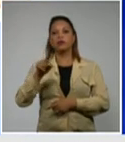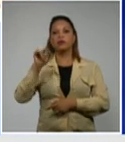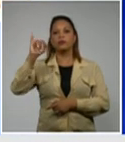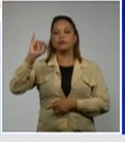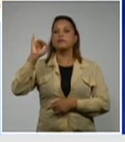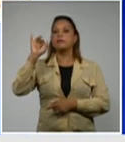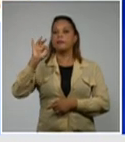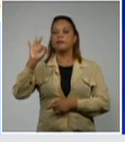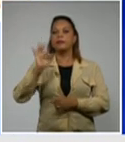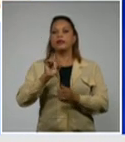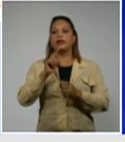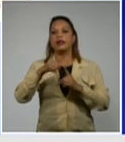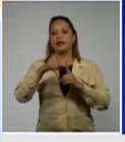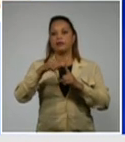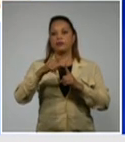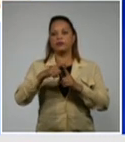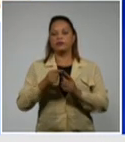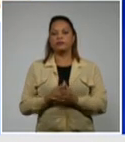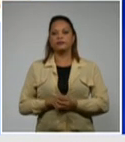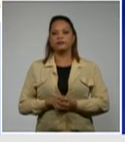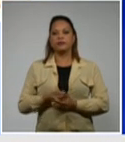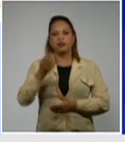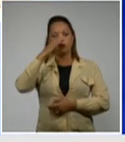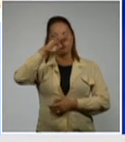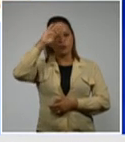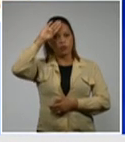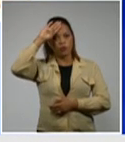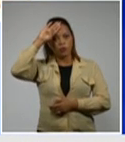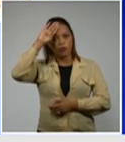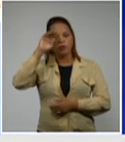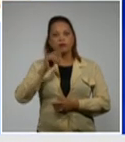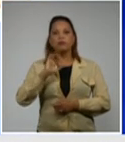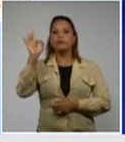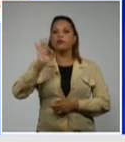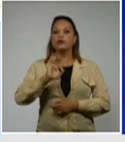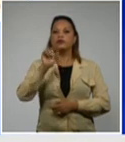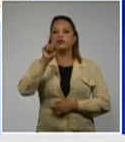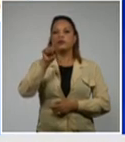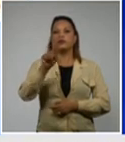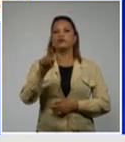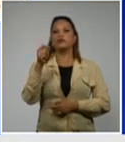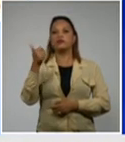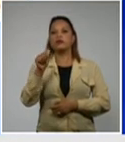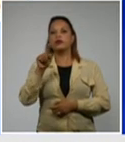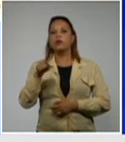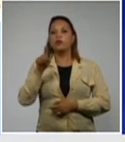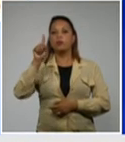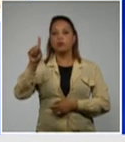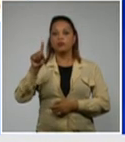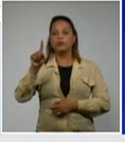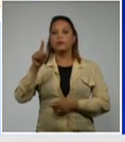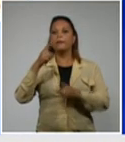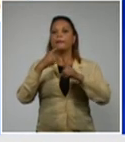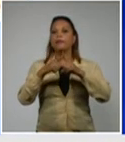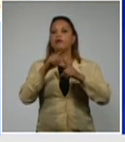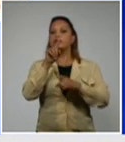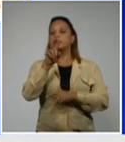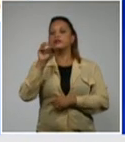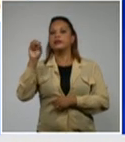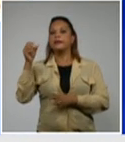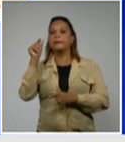Tunas. Cuba, con una tasa de 110,1 por 100.000 habitantes,